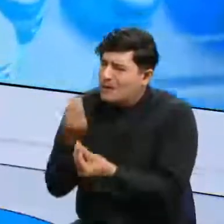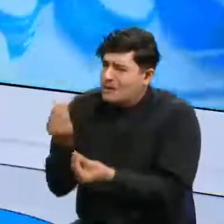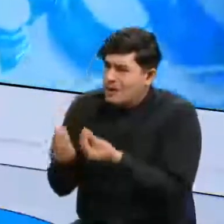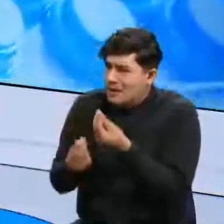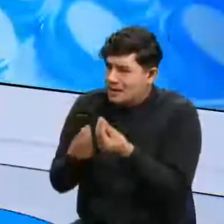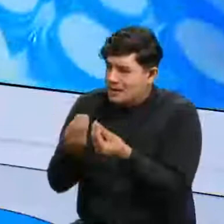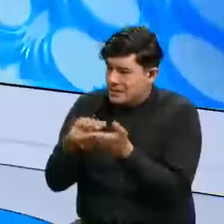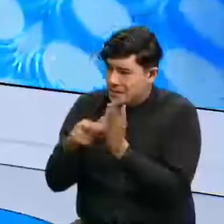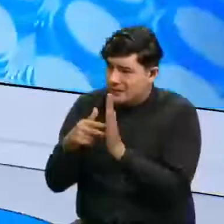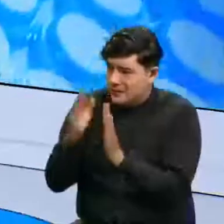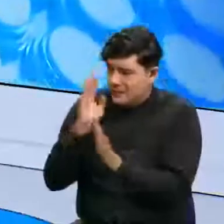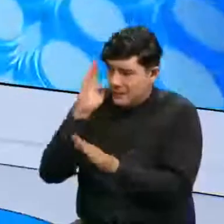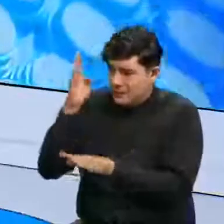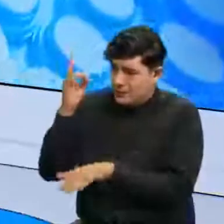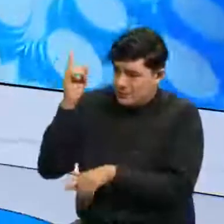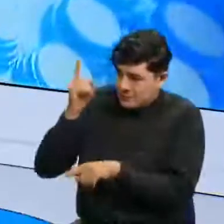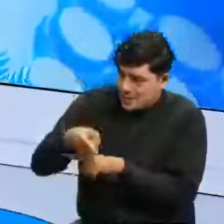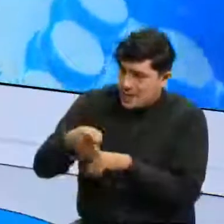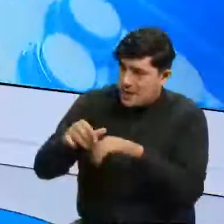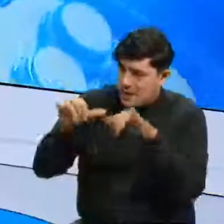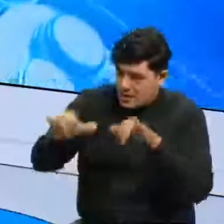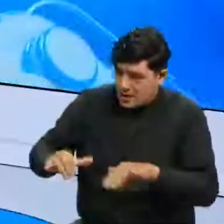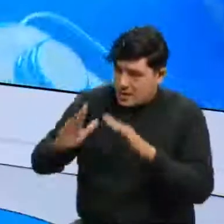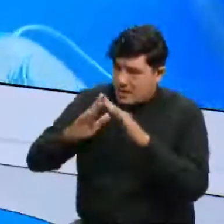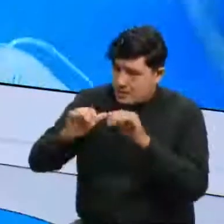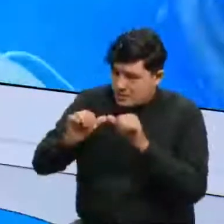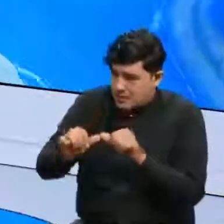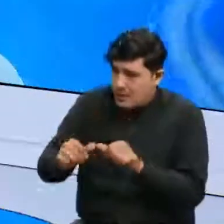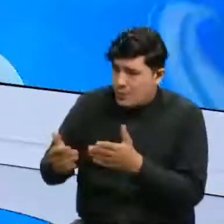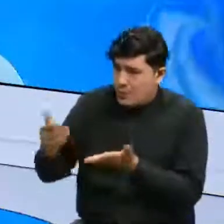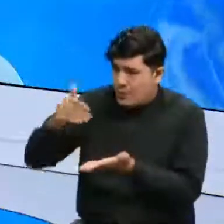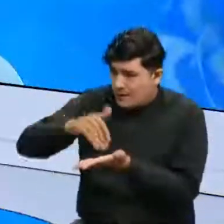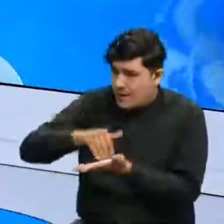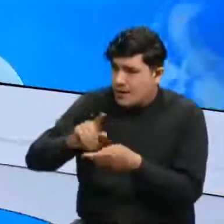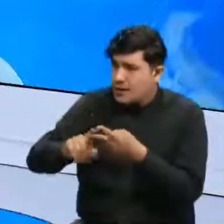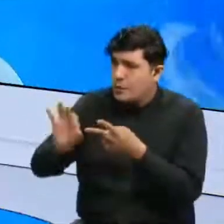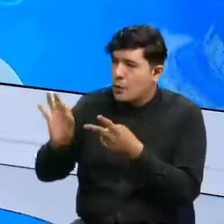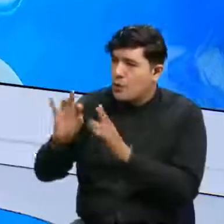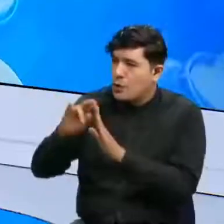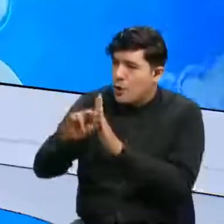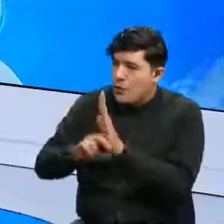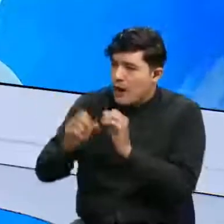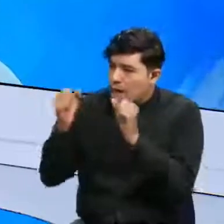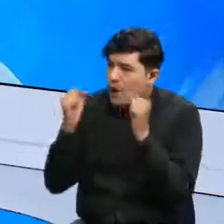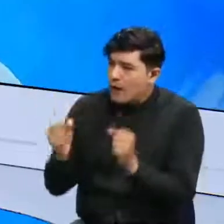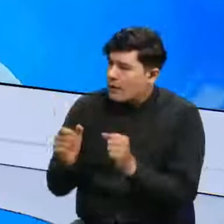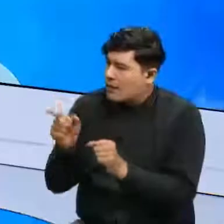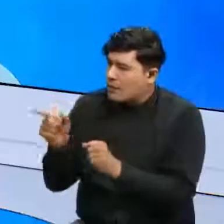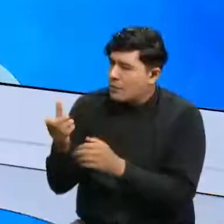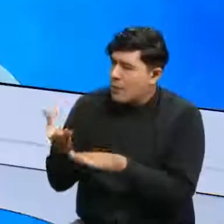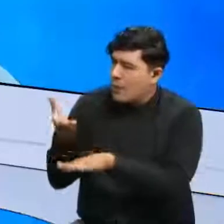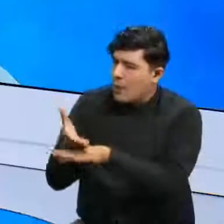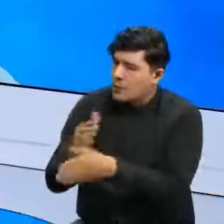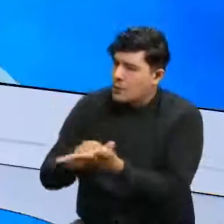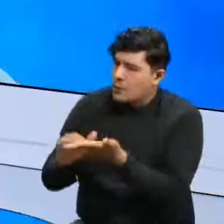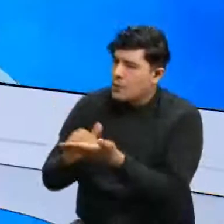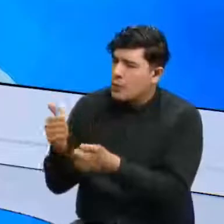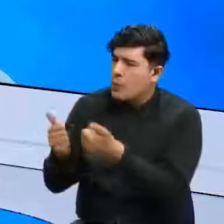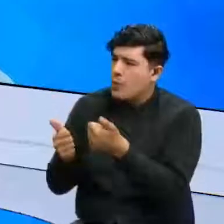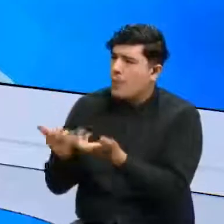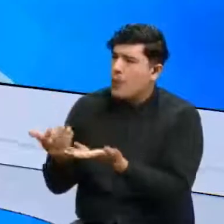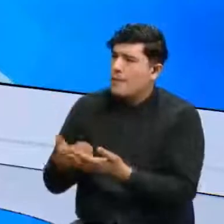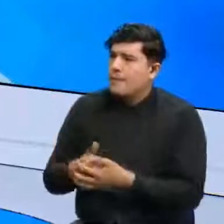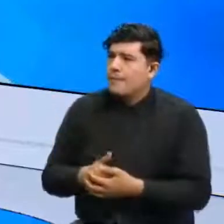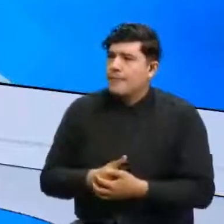confinamiento? ¿Hay que extremar las medidas? ¿Cuál es la salida que ustedes podrían contemplar?